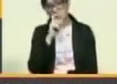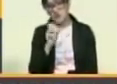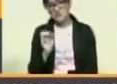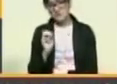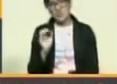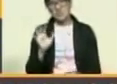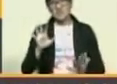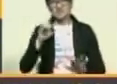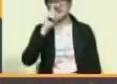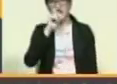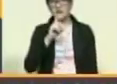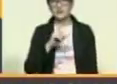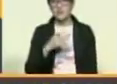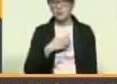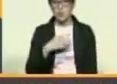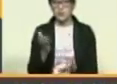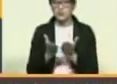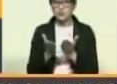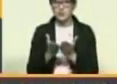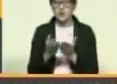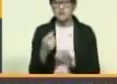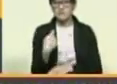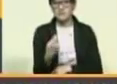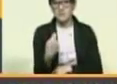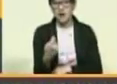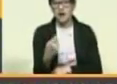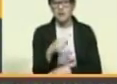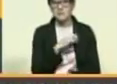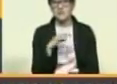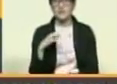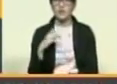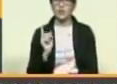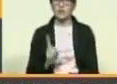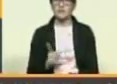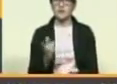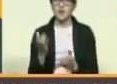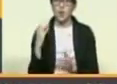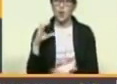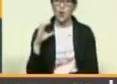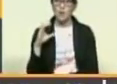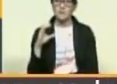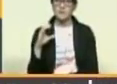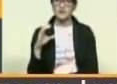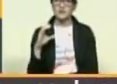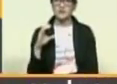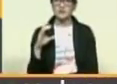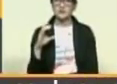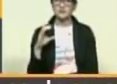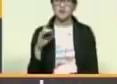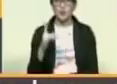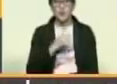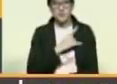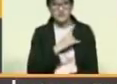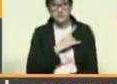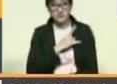10 años no puede estudiar si no le pagas el colegio, la escuela y la